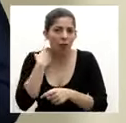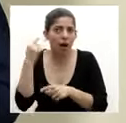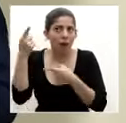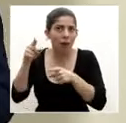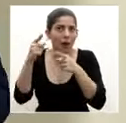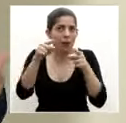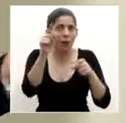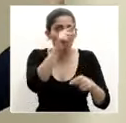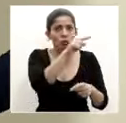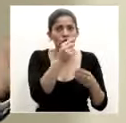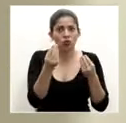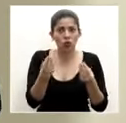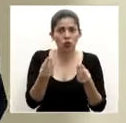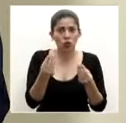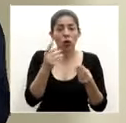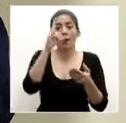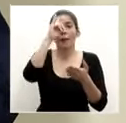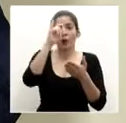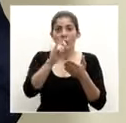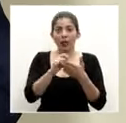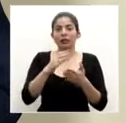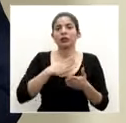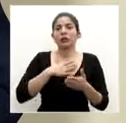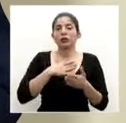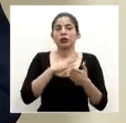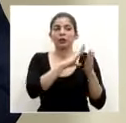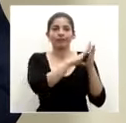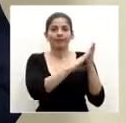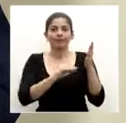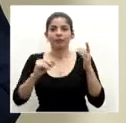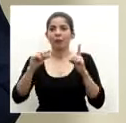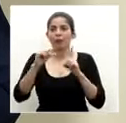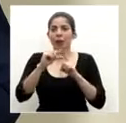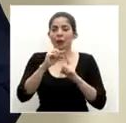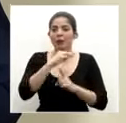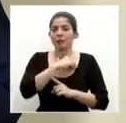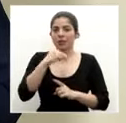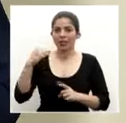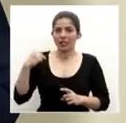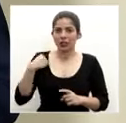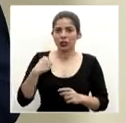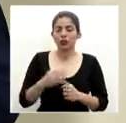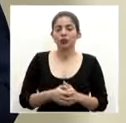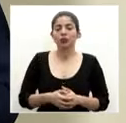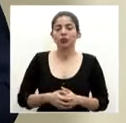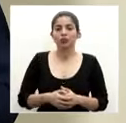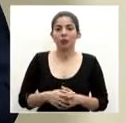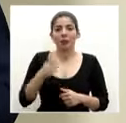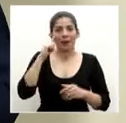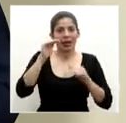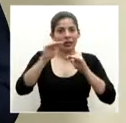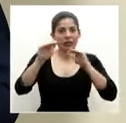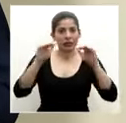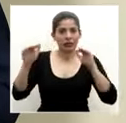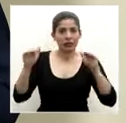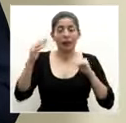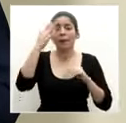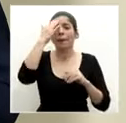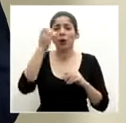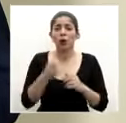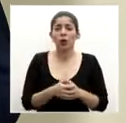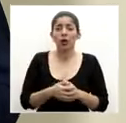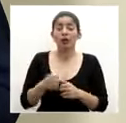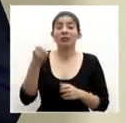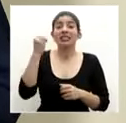eso hago eco de las palabras del señor ministro en ese llamado, porque